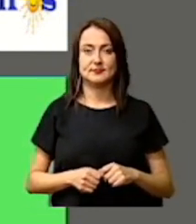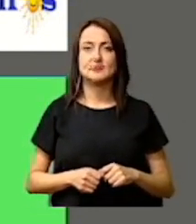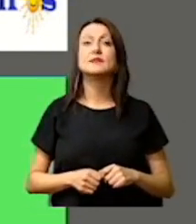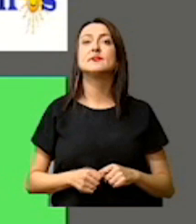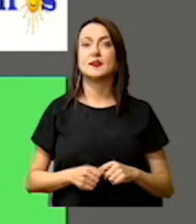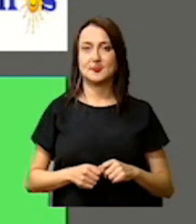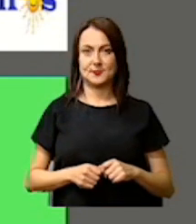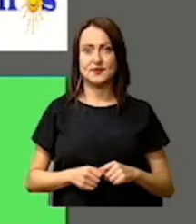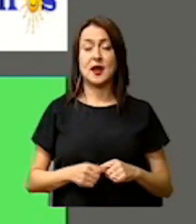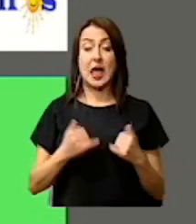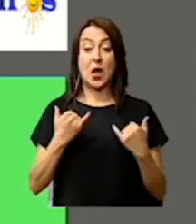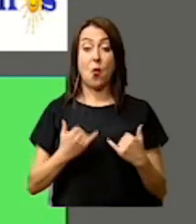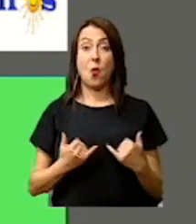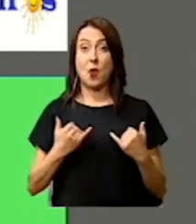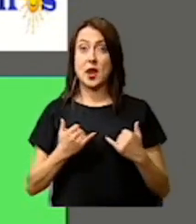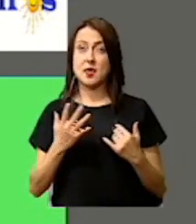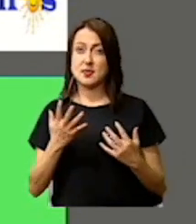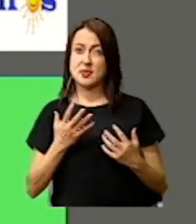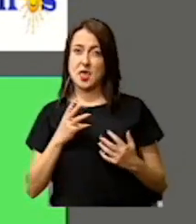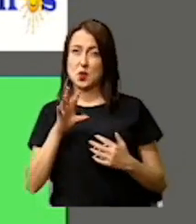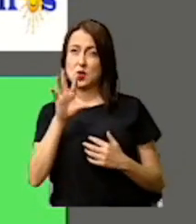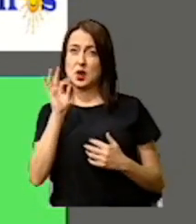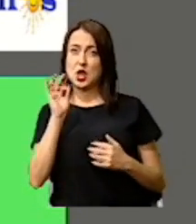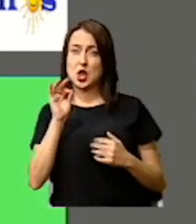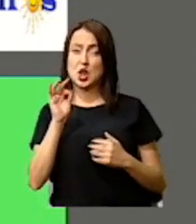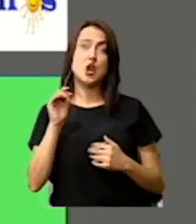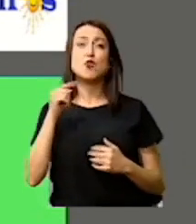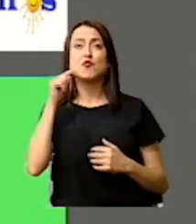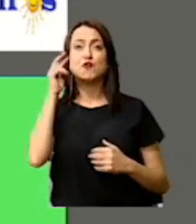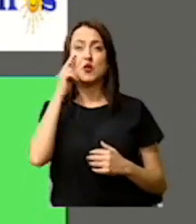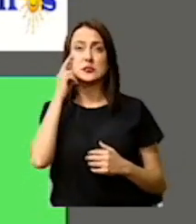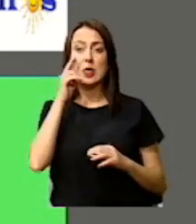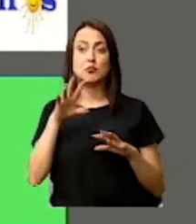Ajá. Y ahora quiero escoger el fucsia.